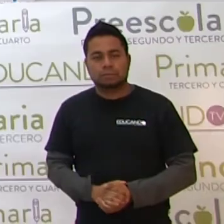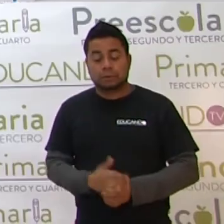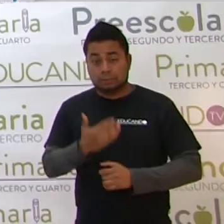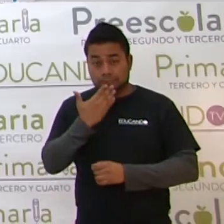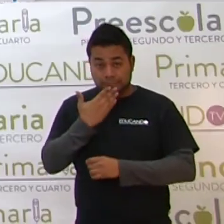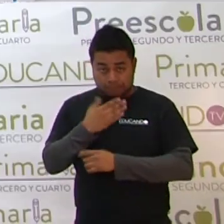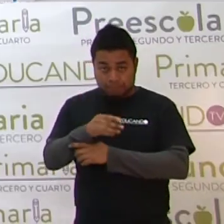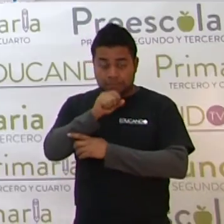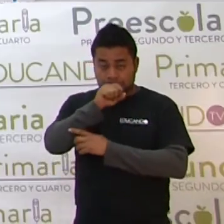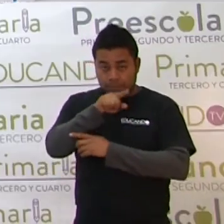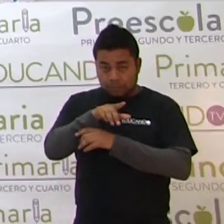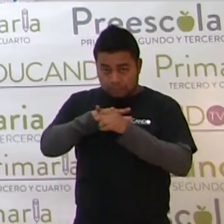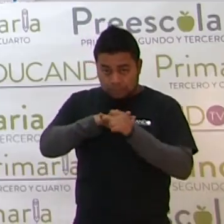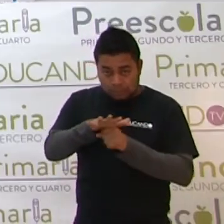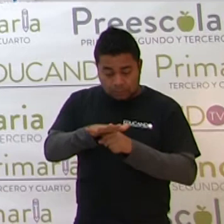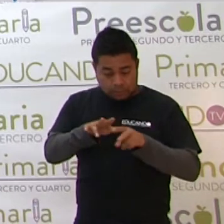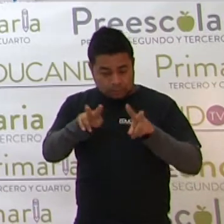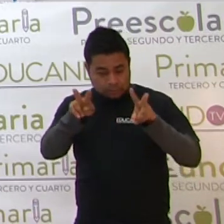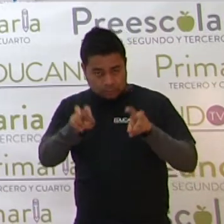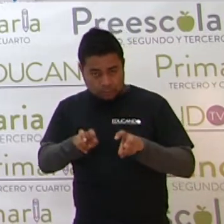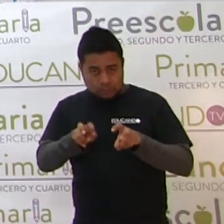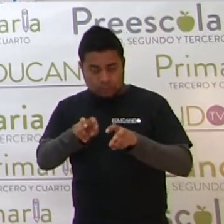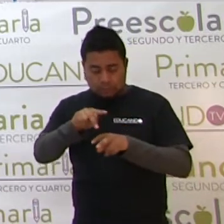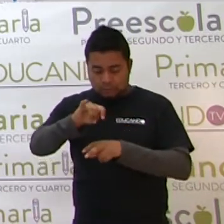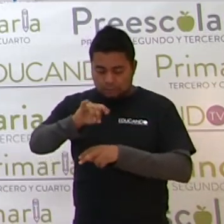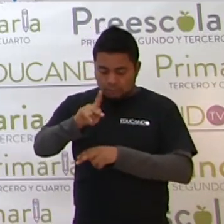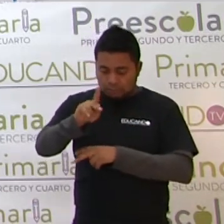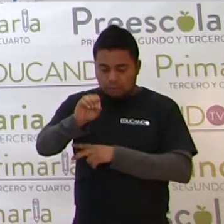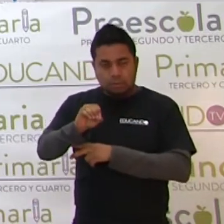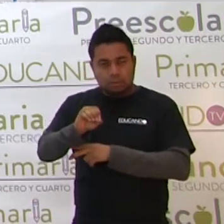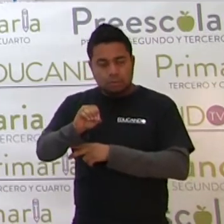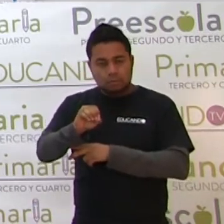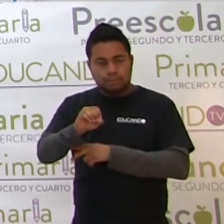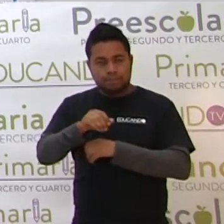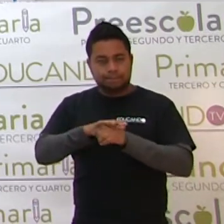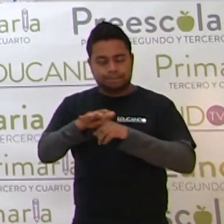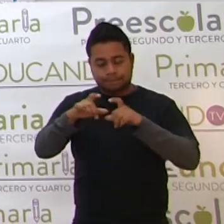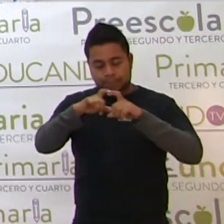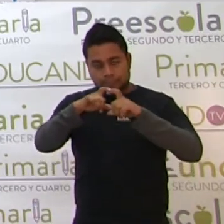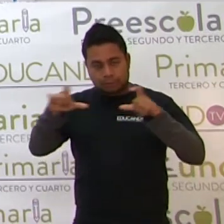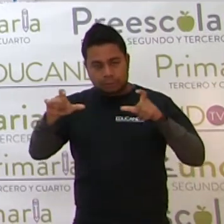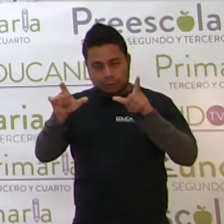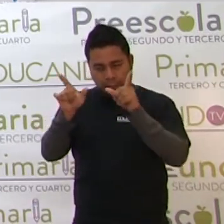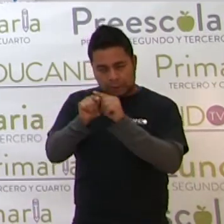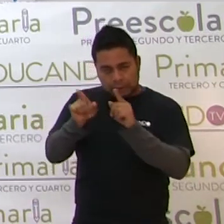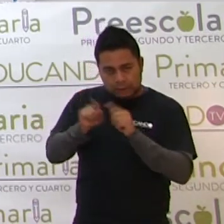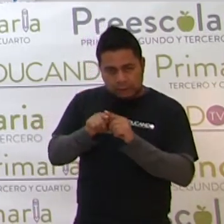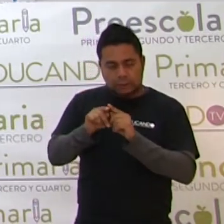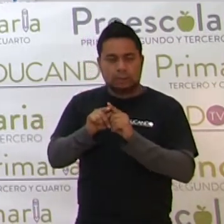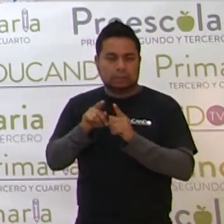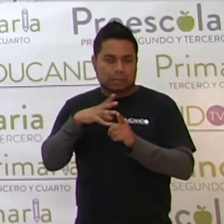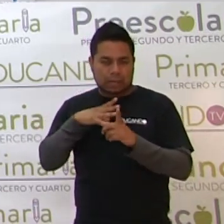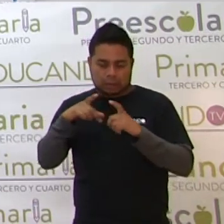Vamos a ver de qué tipo es. En este caso es un tipo de ficha, una síntesis o resumen. Aquí